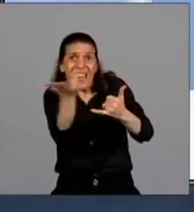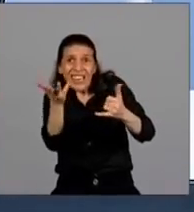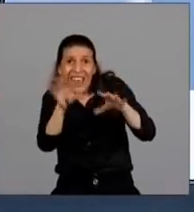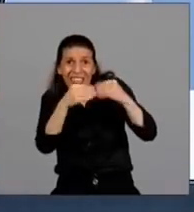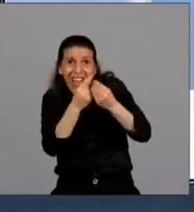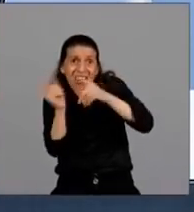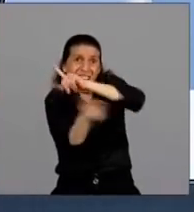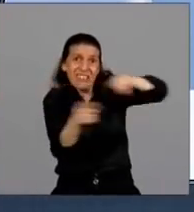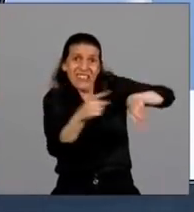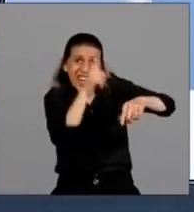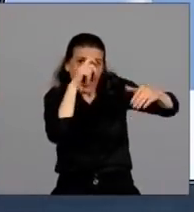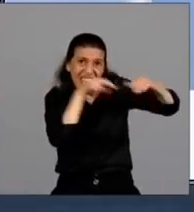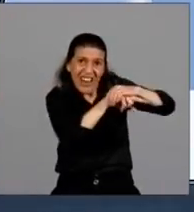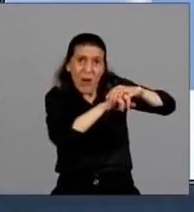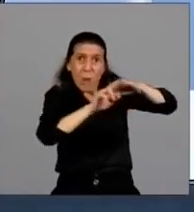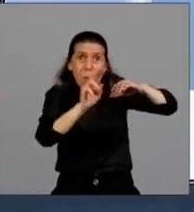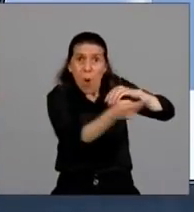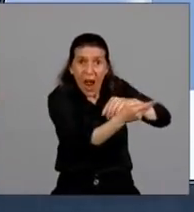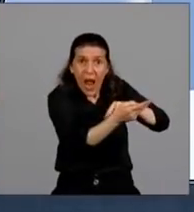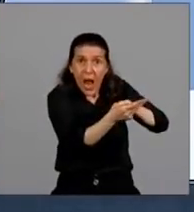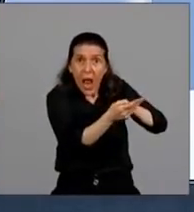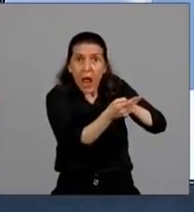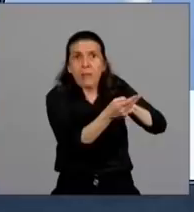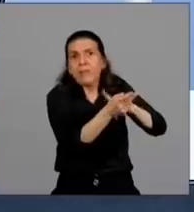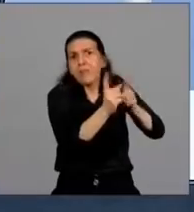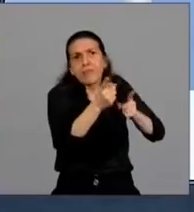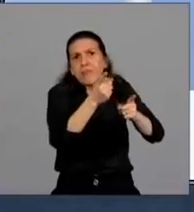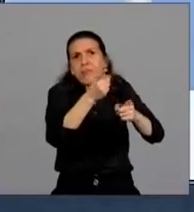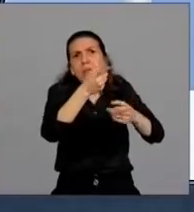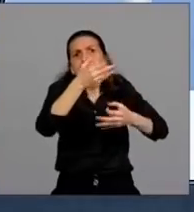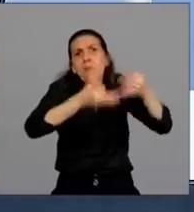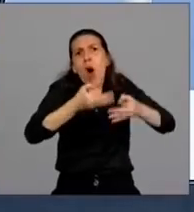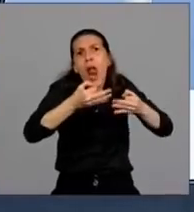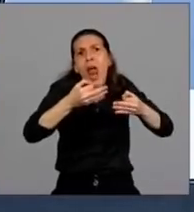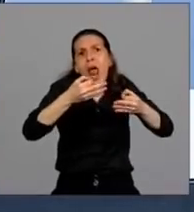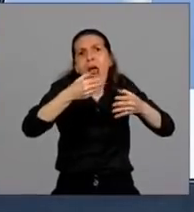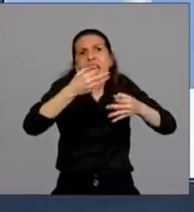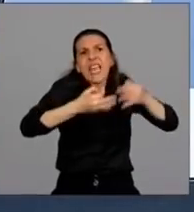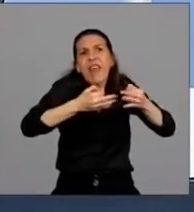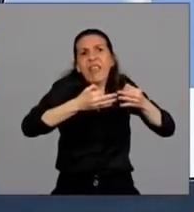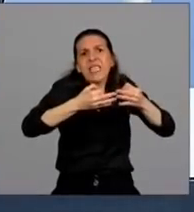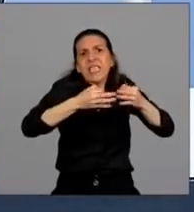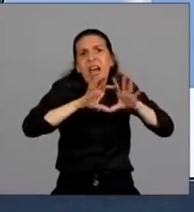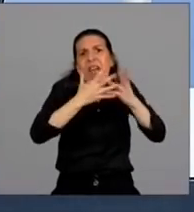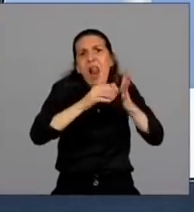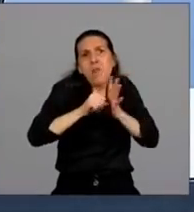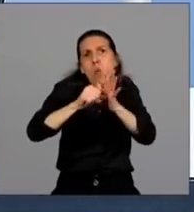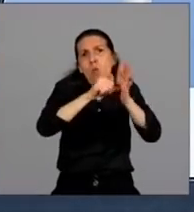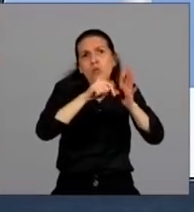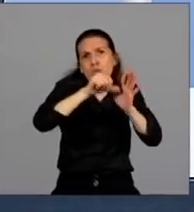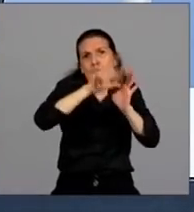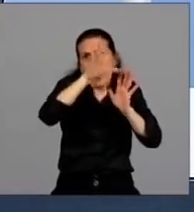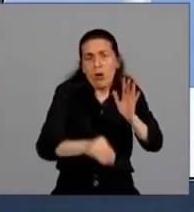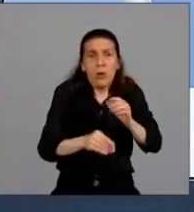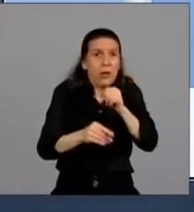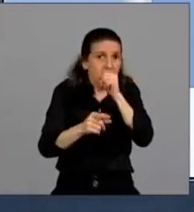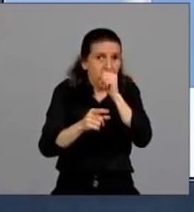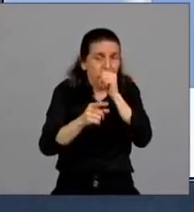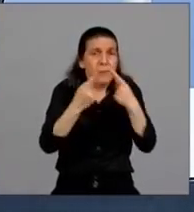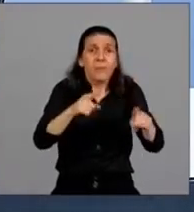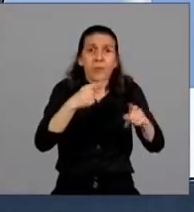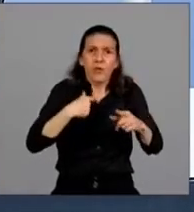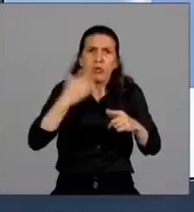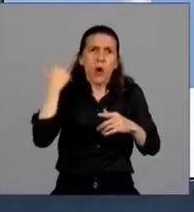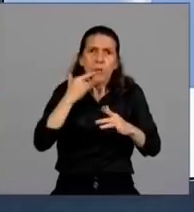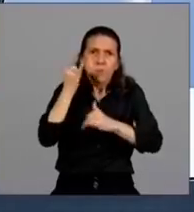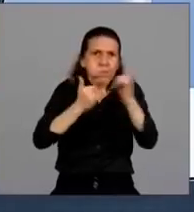internada o fallecida, están en los niveles mundiales. Lo digo para terminar con la controversia, porque no es así. Y lo he explicado varias